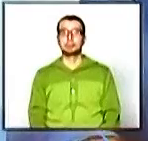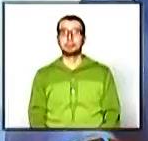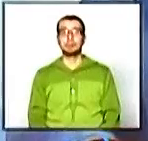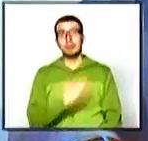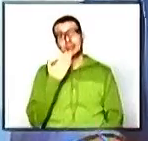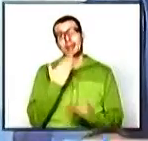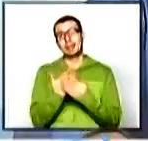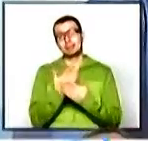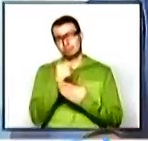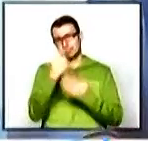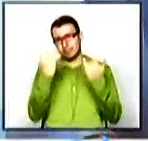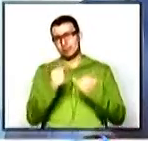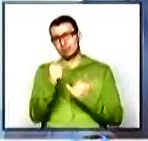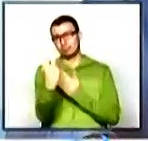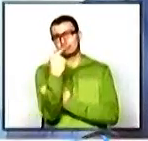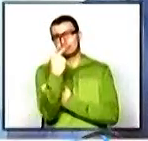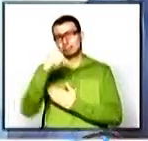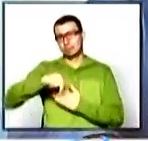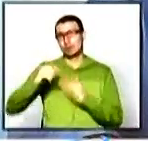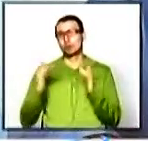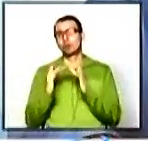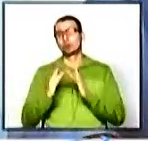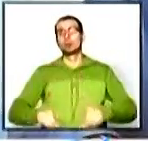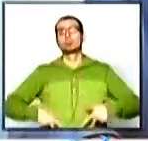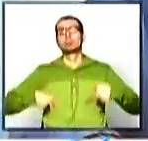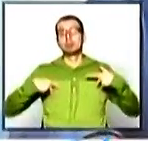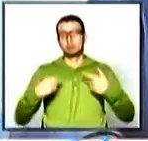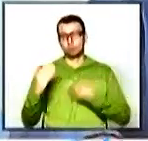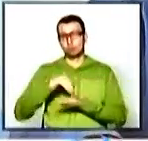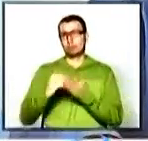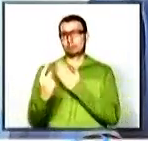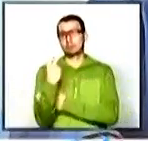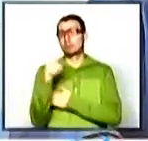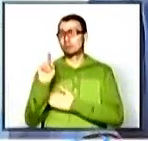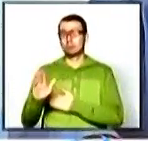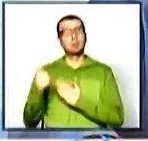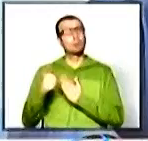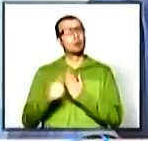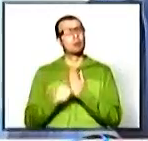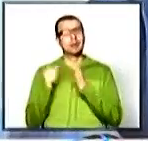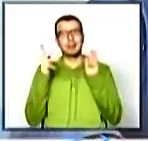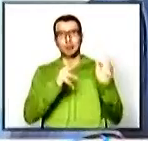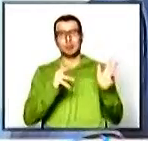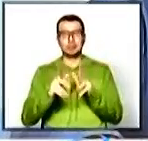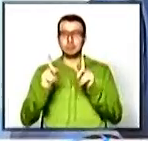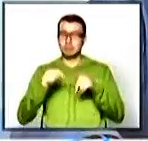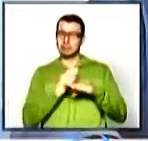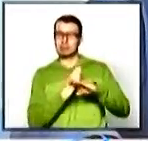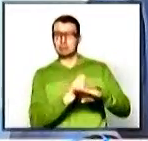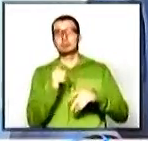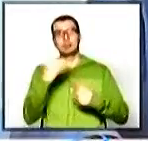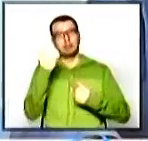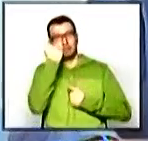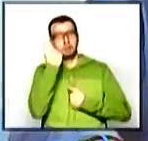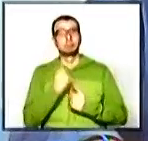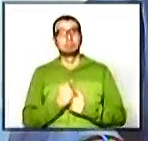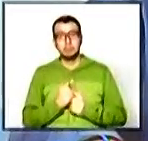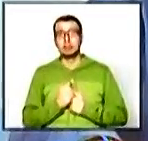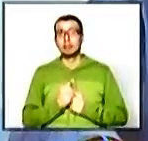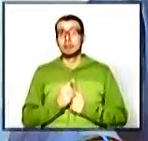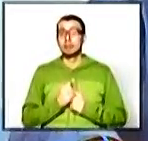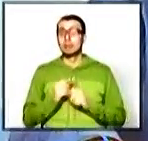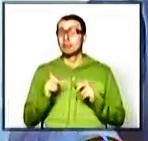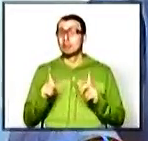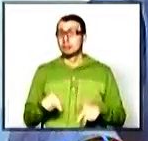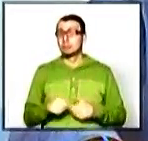Muchas gracias por estar nuevamente con nosotros en una nueva edición de Conexión Vital, un programa de educación y de prevención en salud. Un